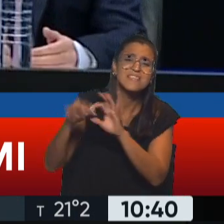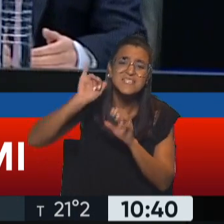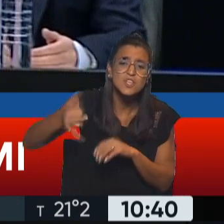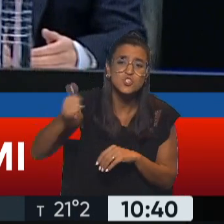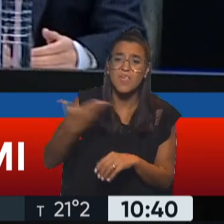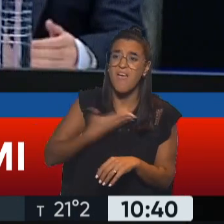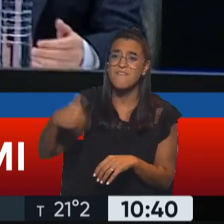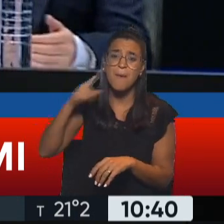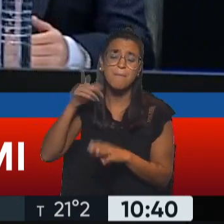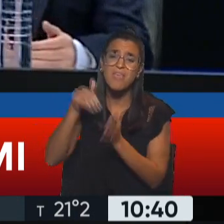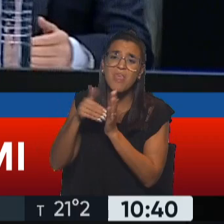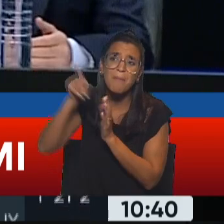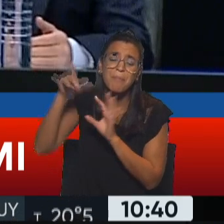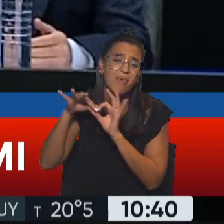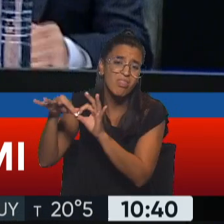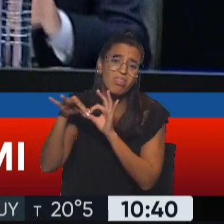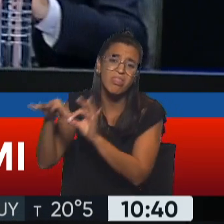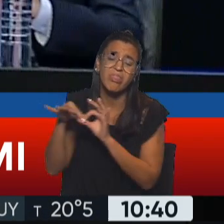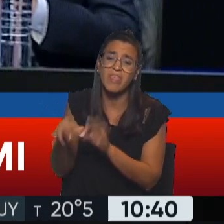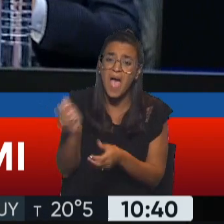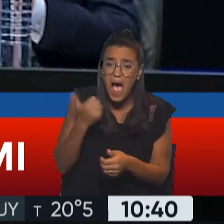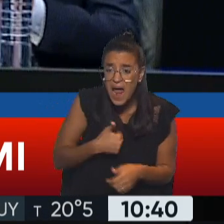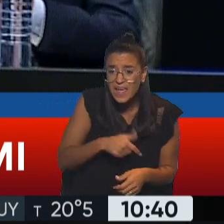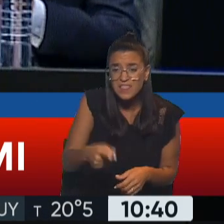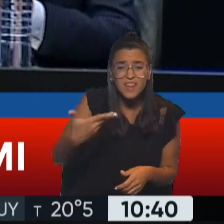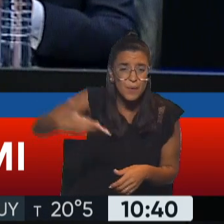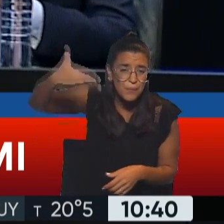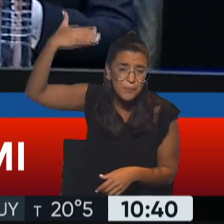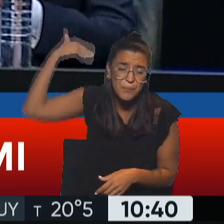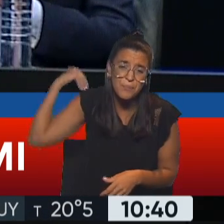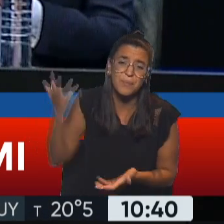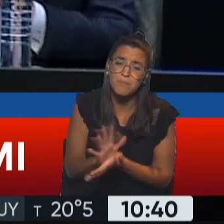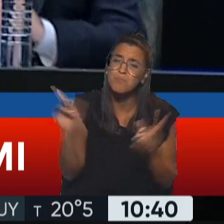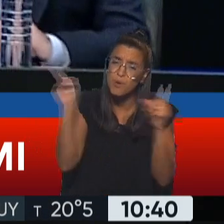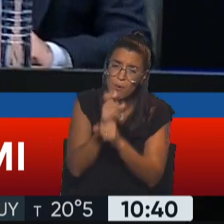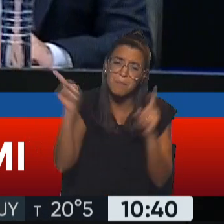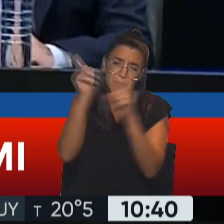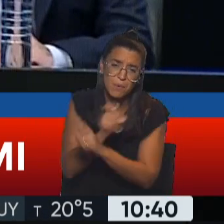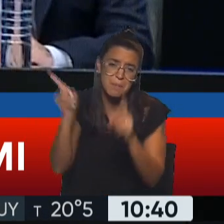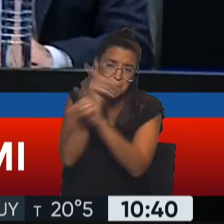un organismo con el que históricamente la Argentina ha tenido fuertes problemas.